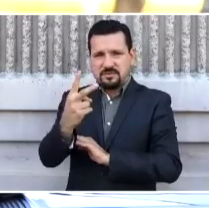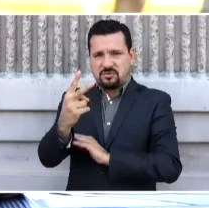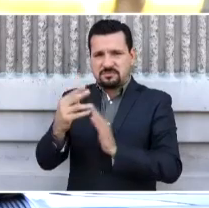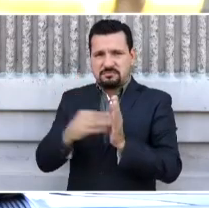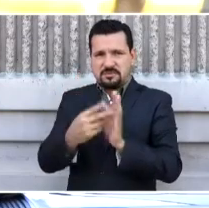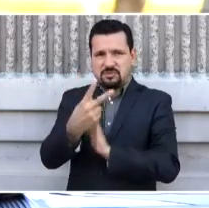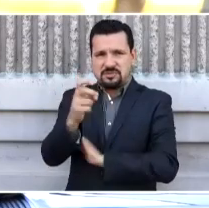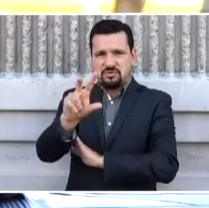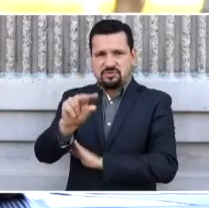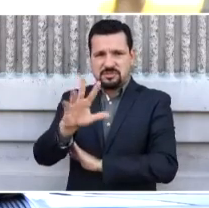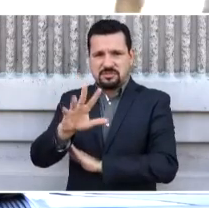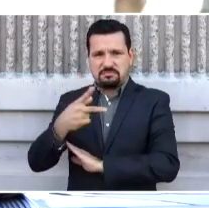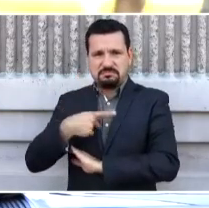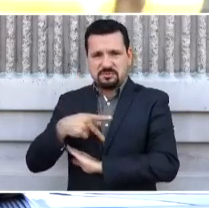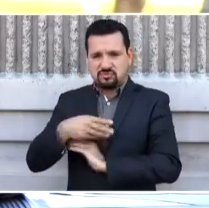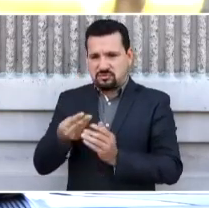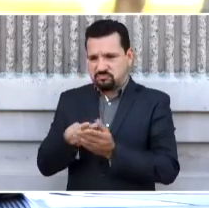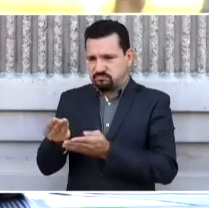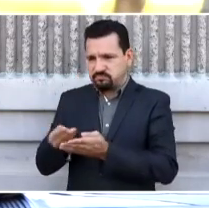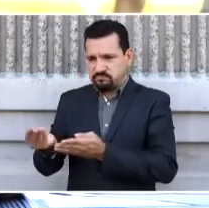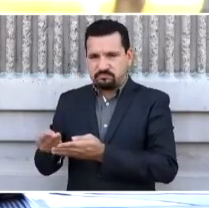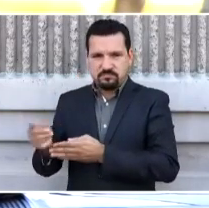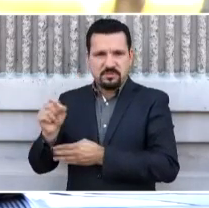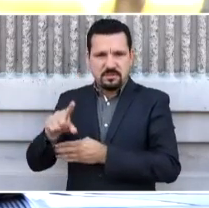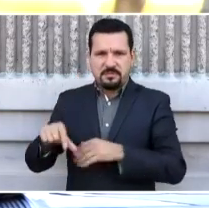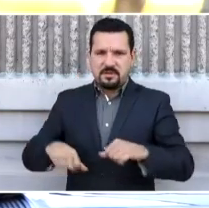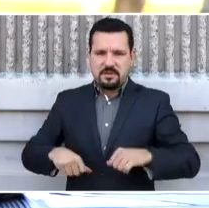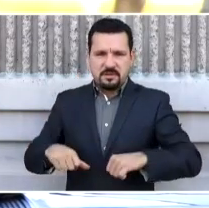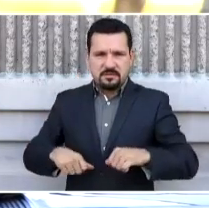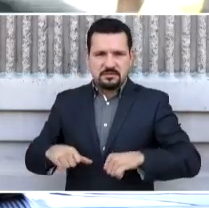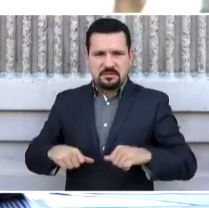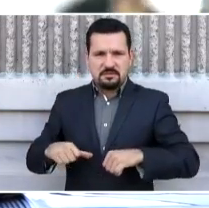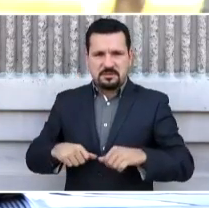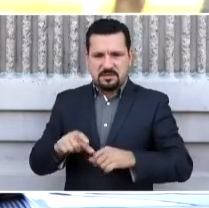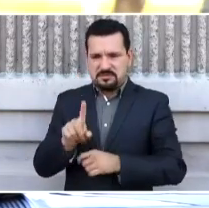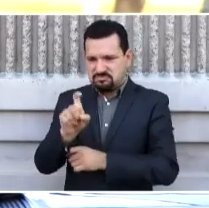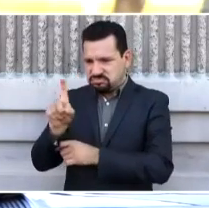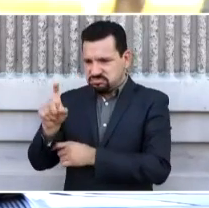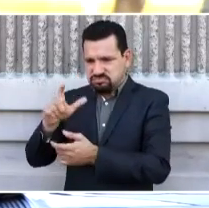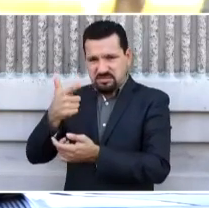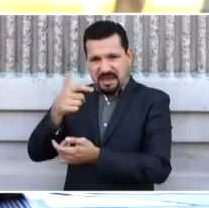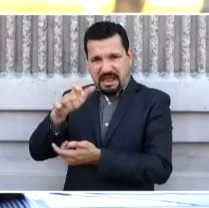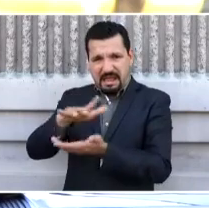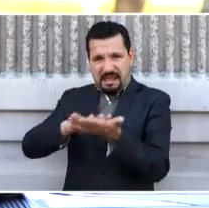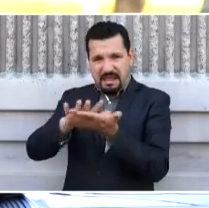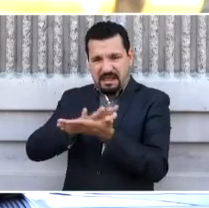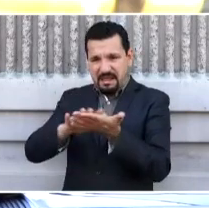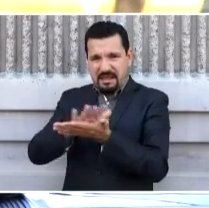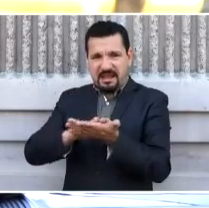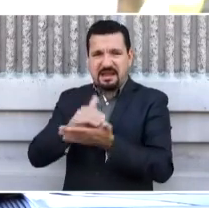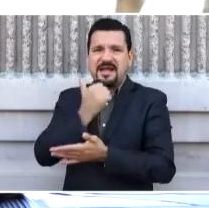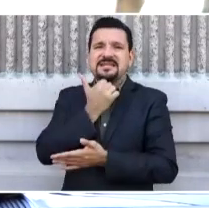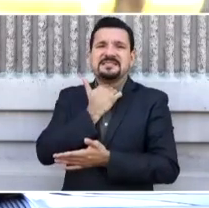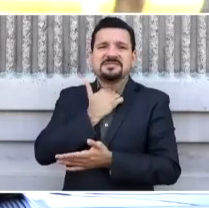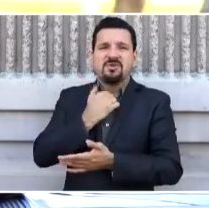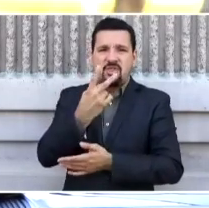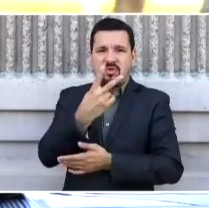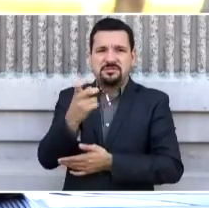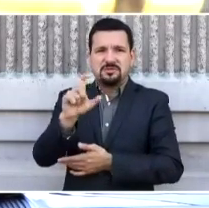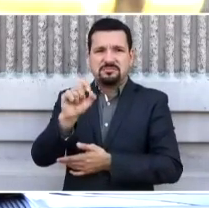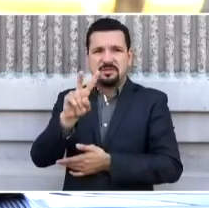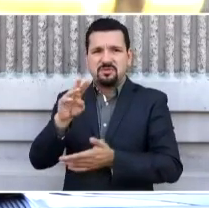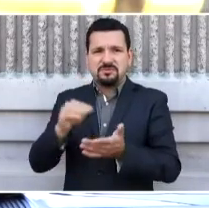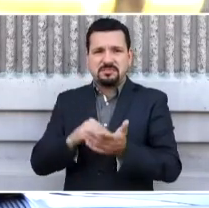122.285 personas. Y además de las acciones de sanitización que hacemos con gel alcohol a